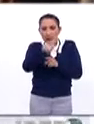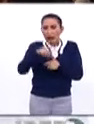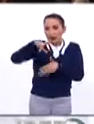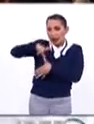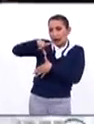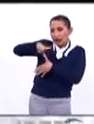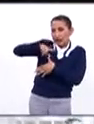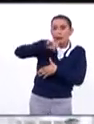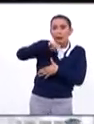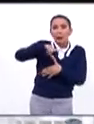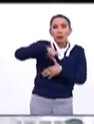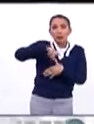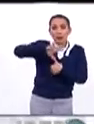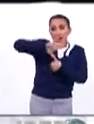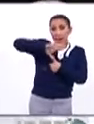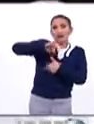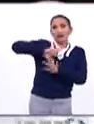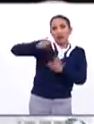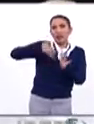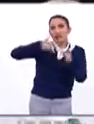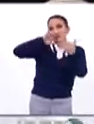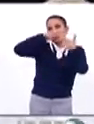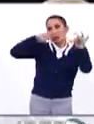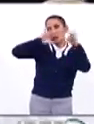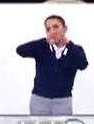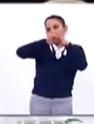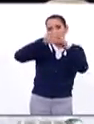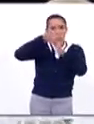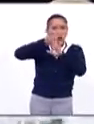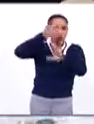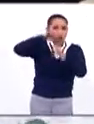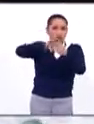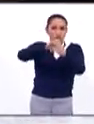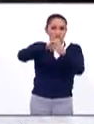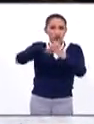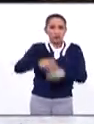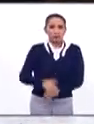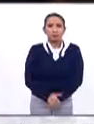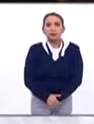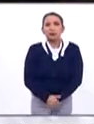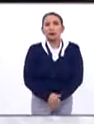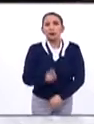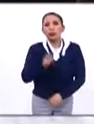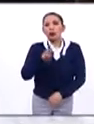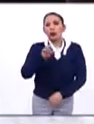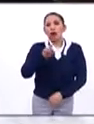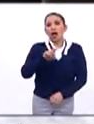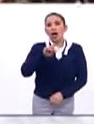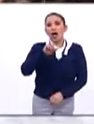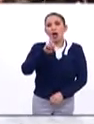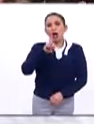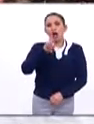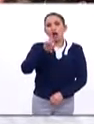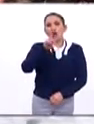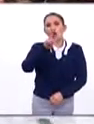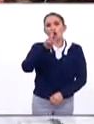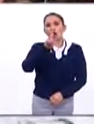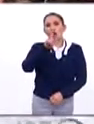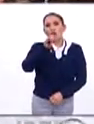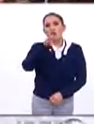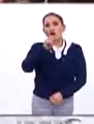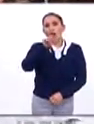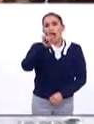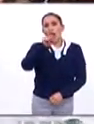Latina y por supuesto América del Norte, donde ya tenemos una relación profunda y muy dinámica. Doctor Adolfo Laborde, le agradezco mucho que haya estado